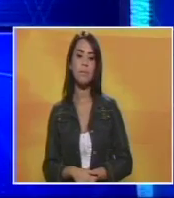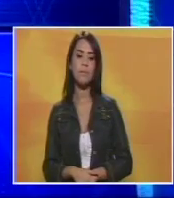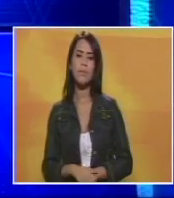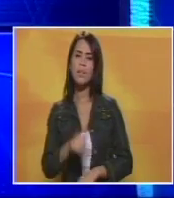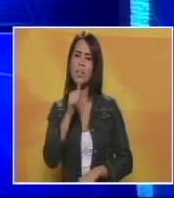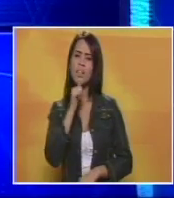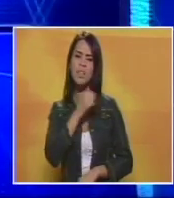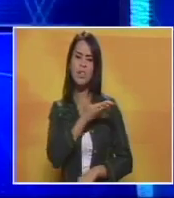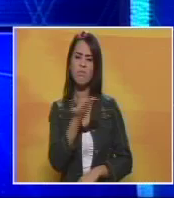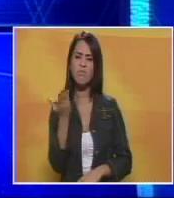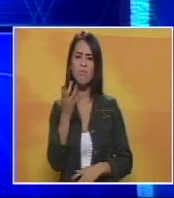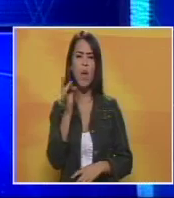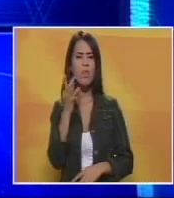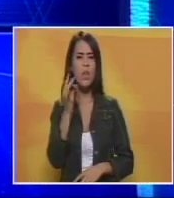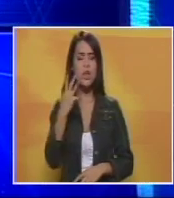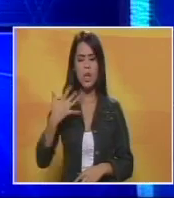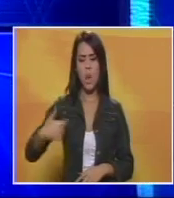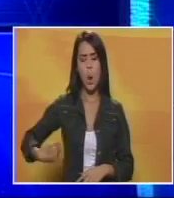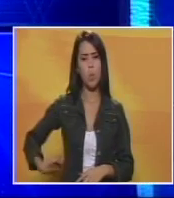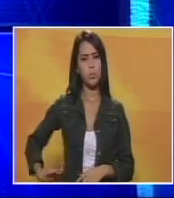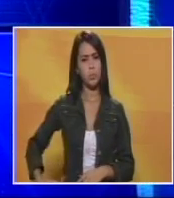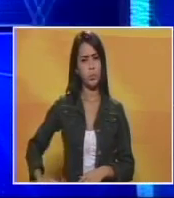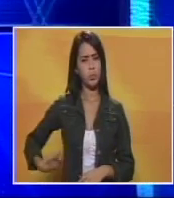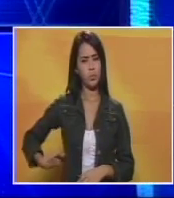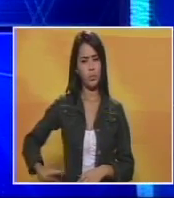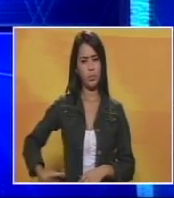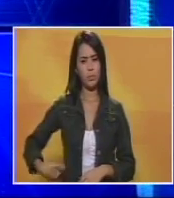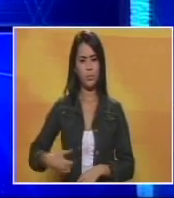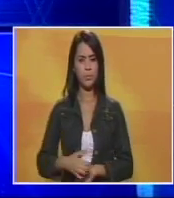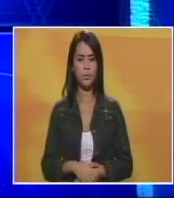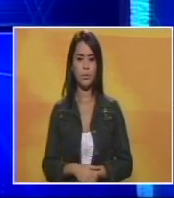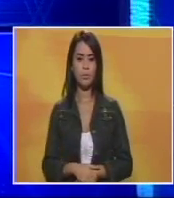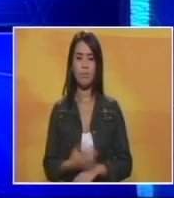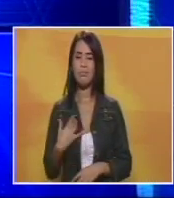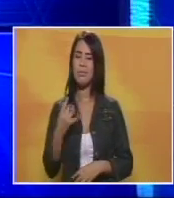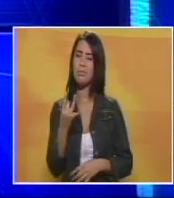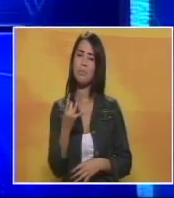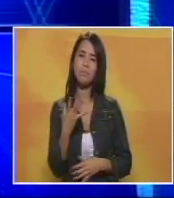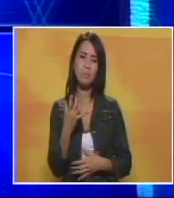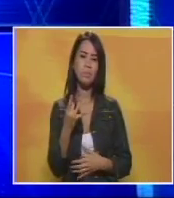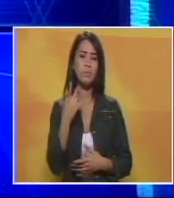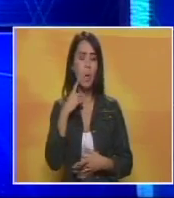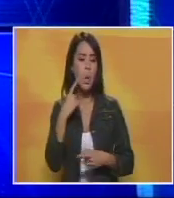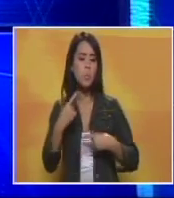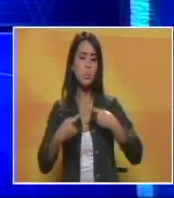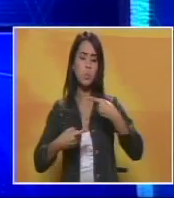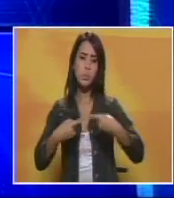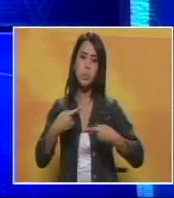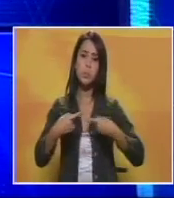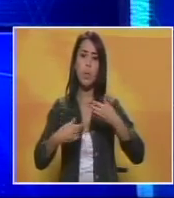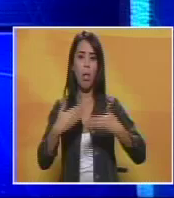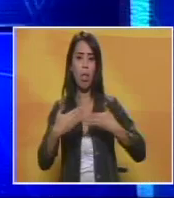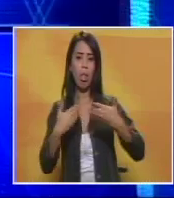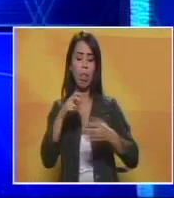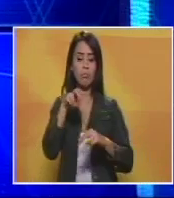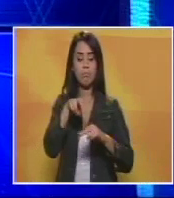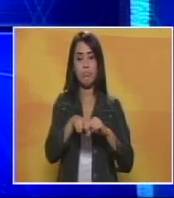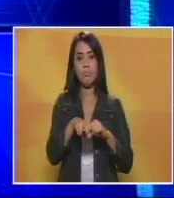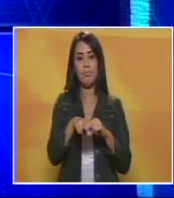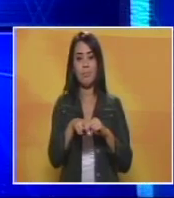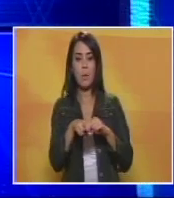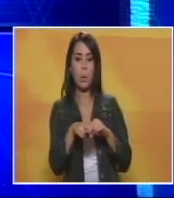¿A quién no le ha dolido en alguna oportunidad la parte baja de la espalda? Este malestar es bastante frecuente y es que sentarse en mala